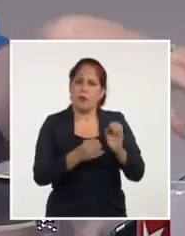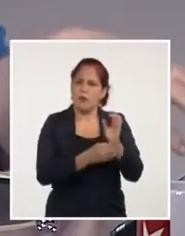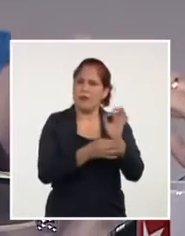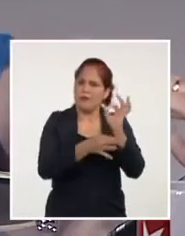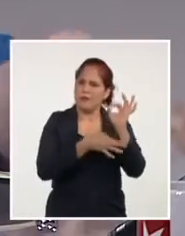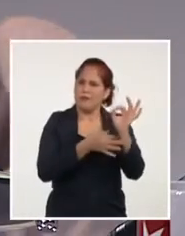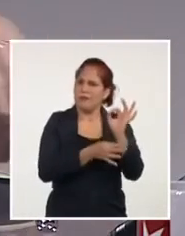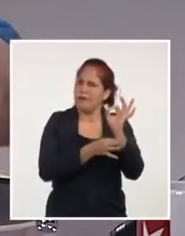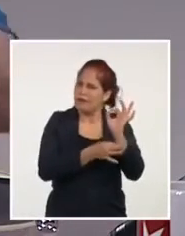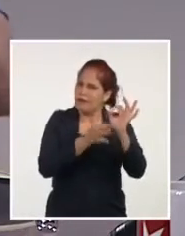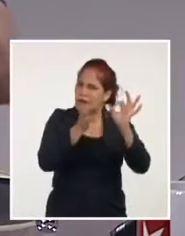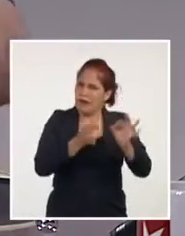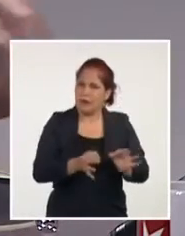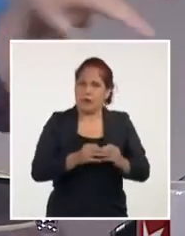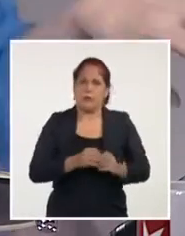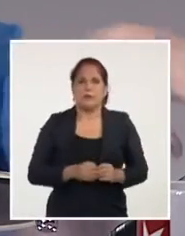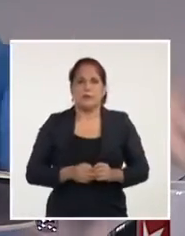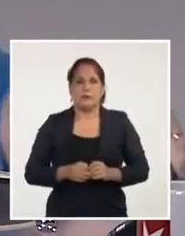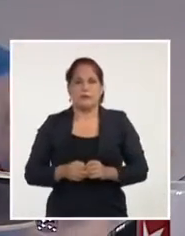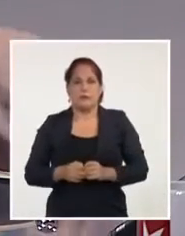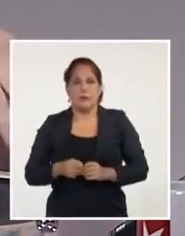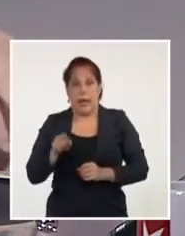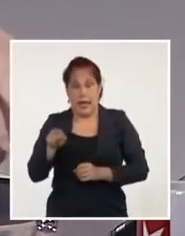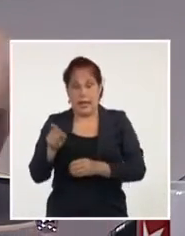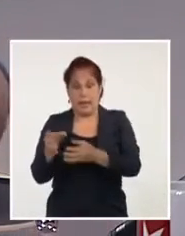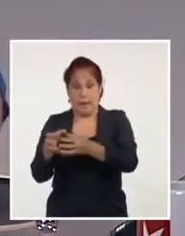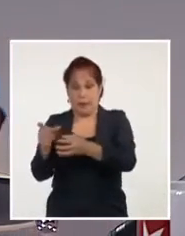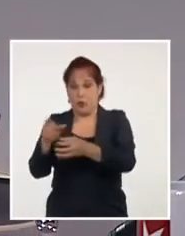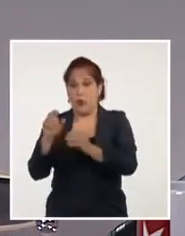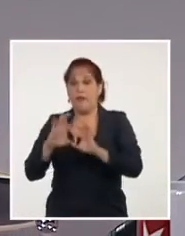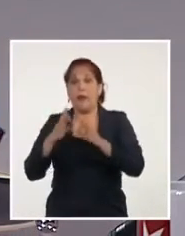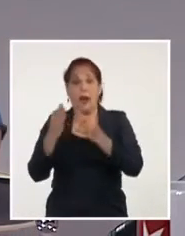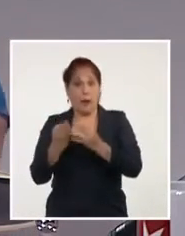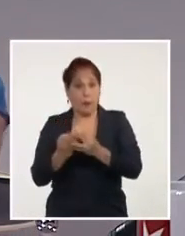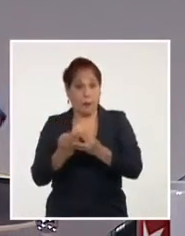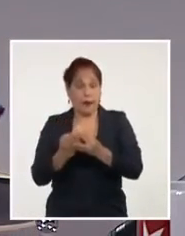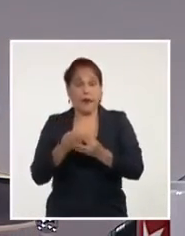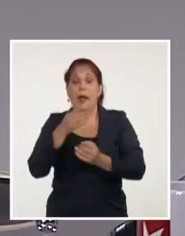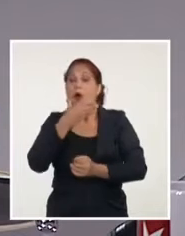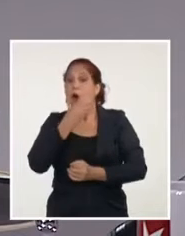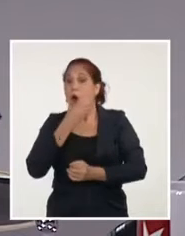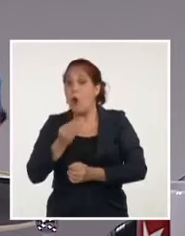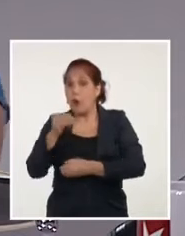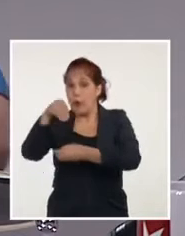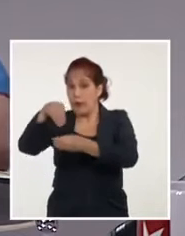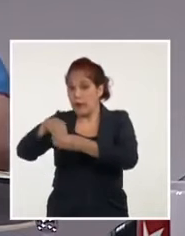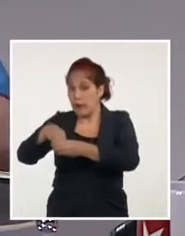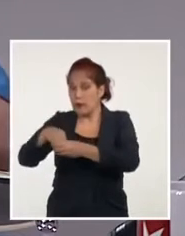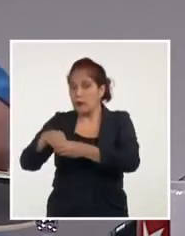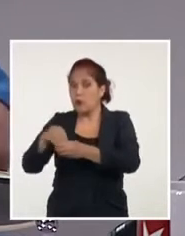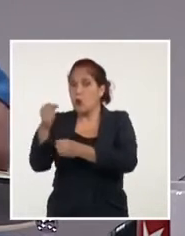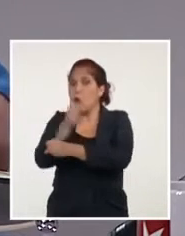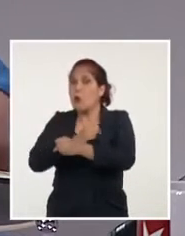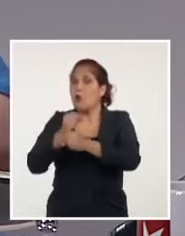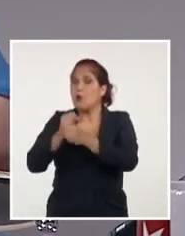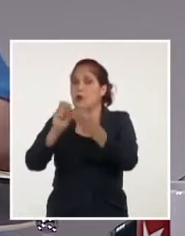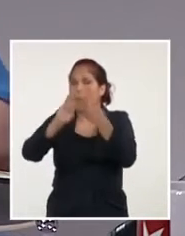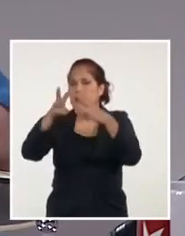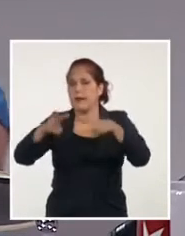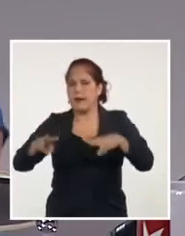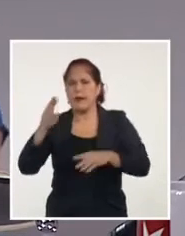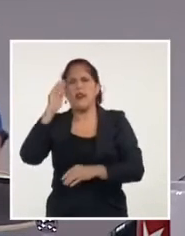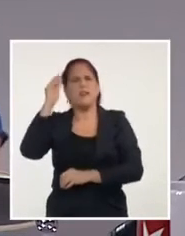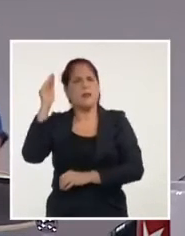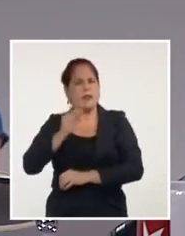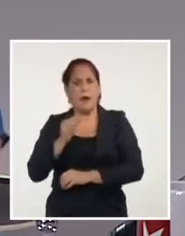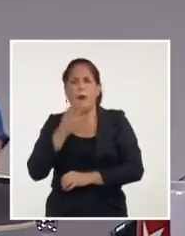tiene 17 años y le gusta pescar y entonces es muy complicado. Estamos trabajando, estamos